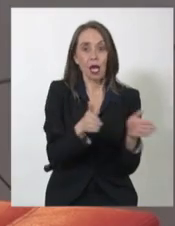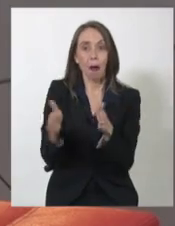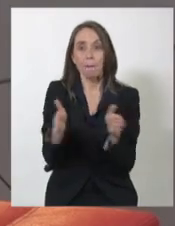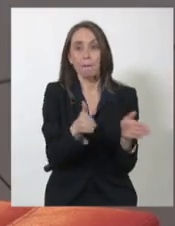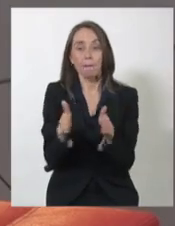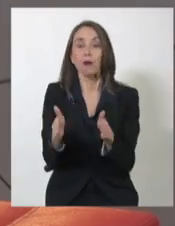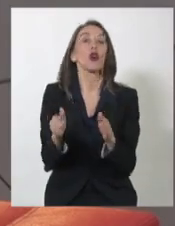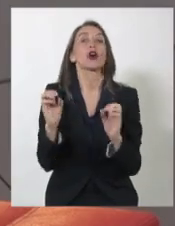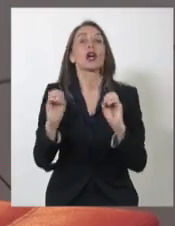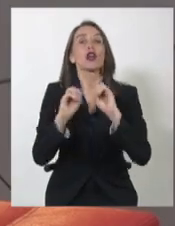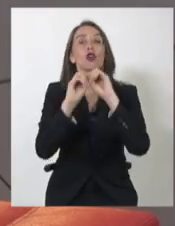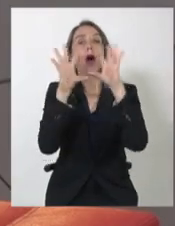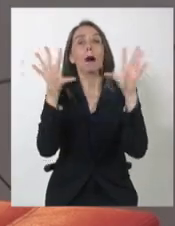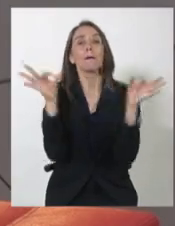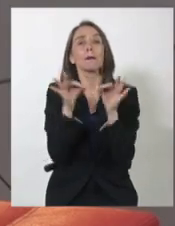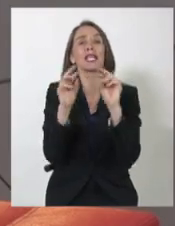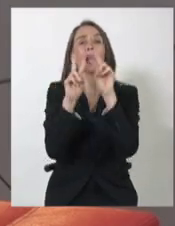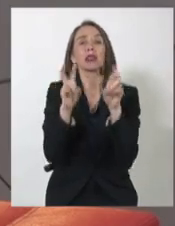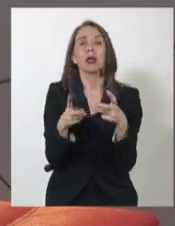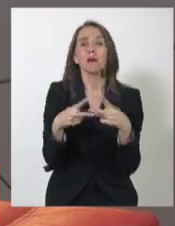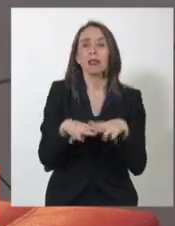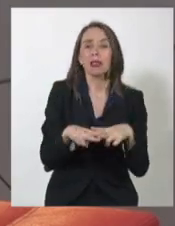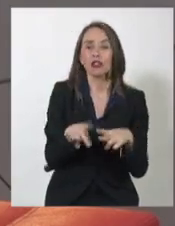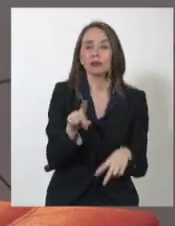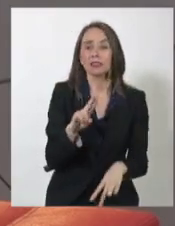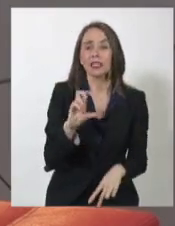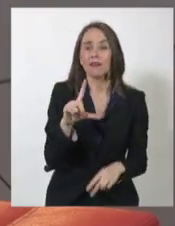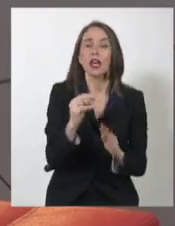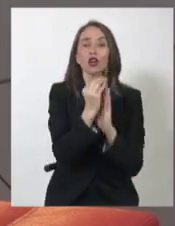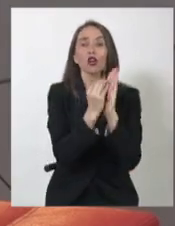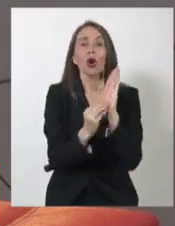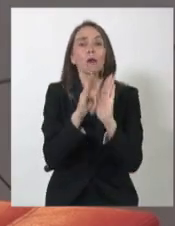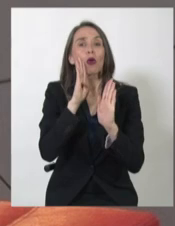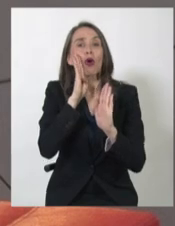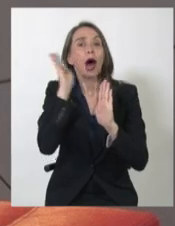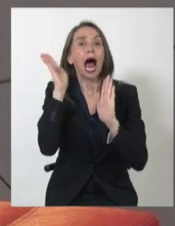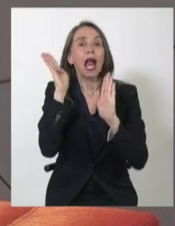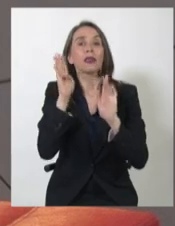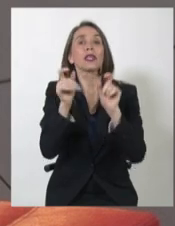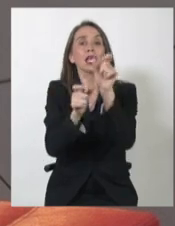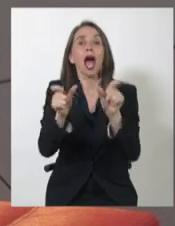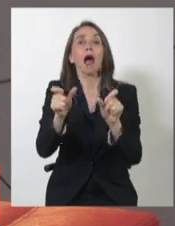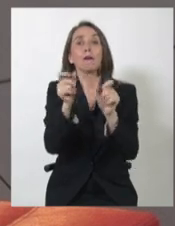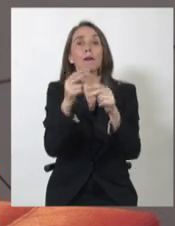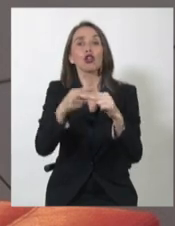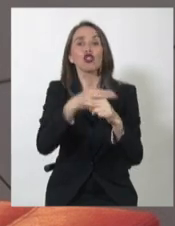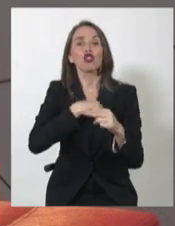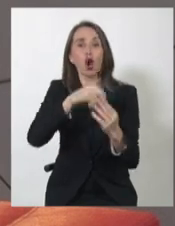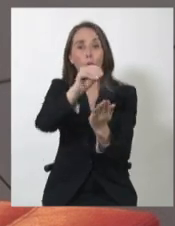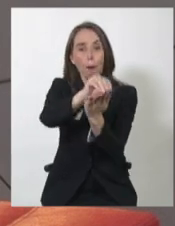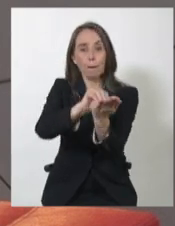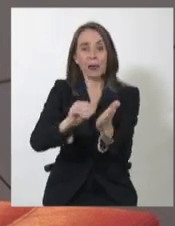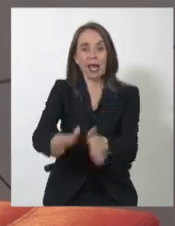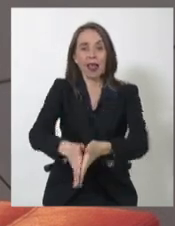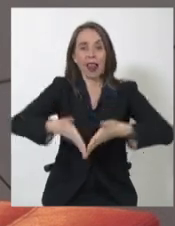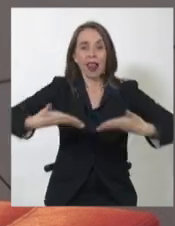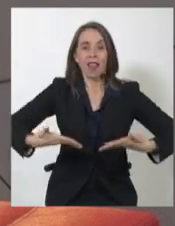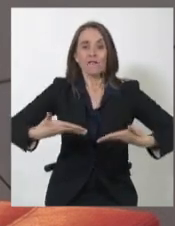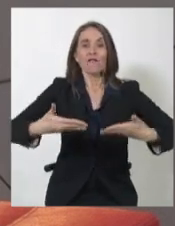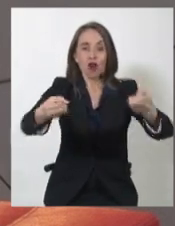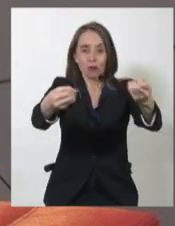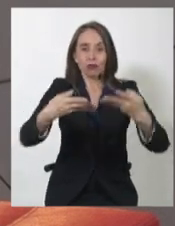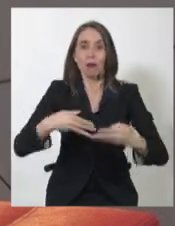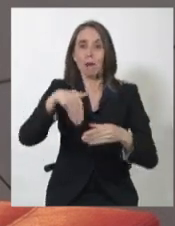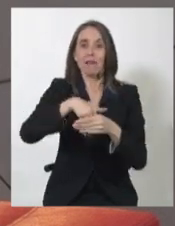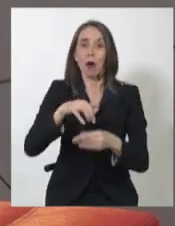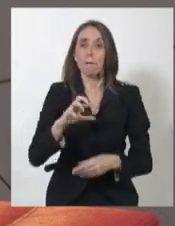que despejar tal vez el CERVEL, ¿no? Que tiene que ver con la actualización del padrón y a lo mejor eso es complejo. Pero yo preferiría que ambas